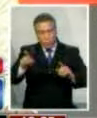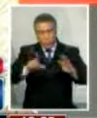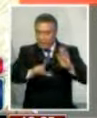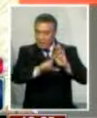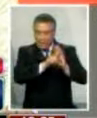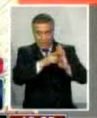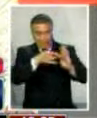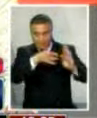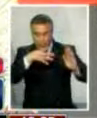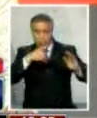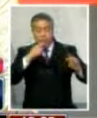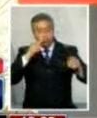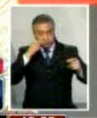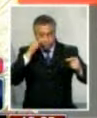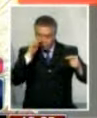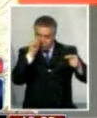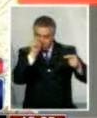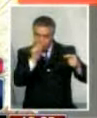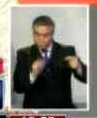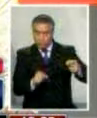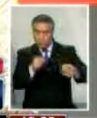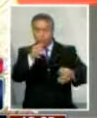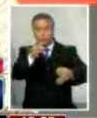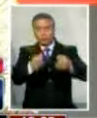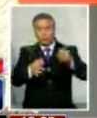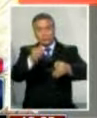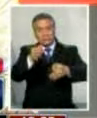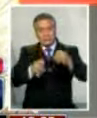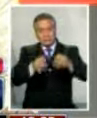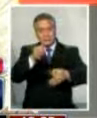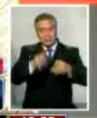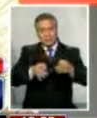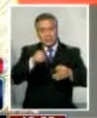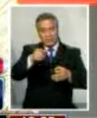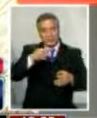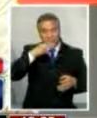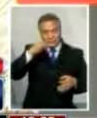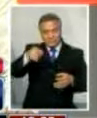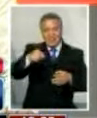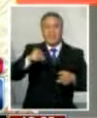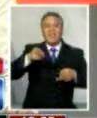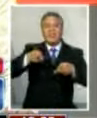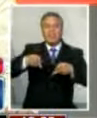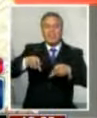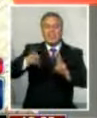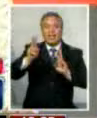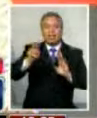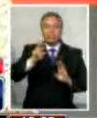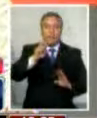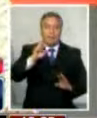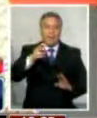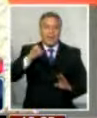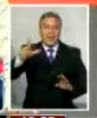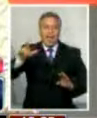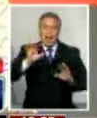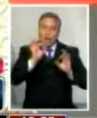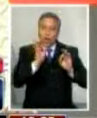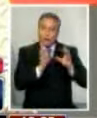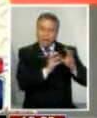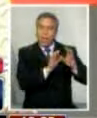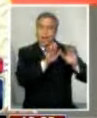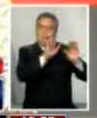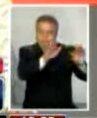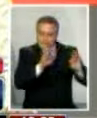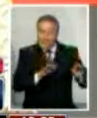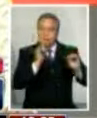está tipificado en la justicia ordinaria, en el derecho penal ordinario, puede reaparecer de la misma